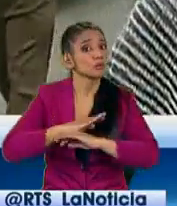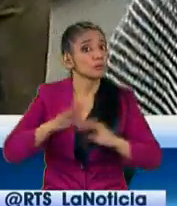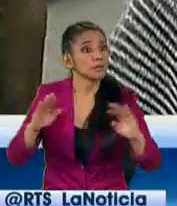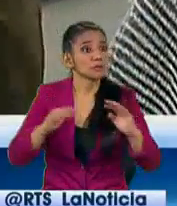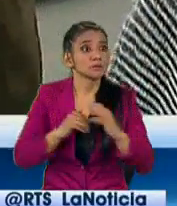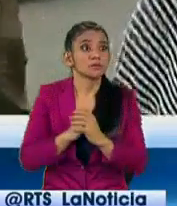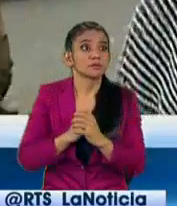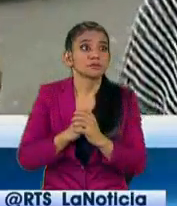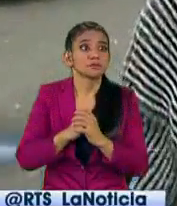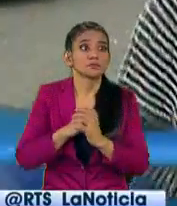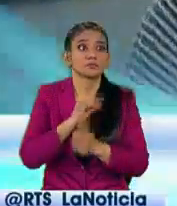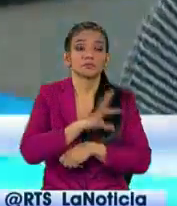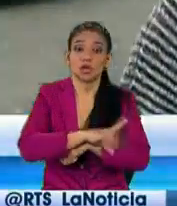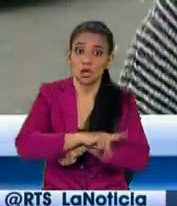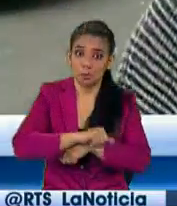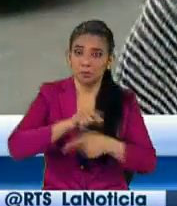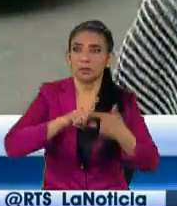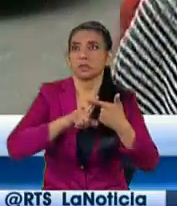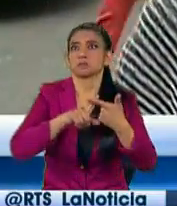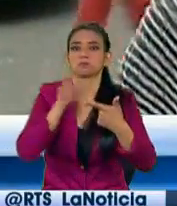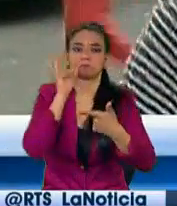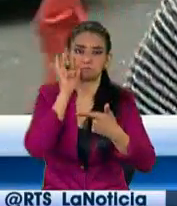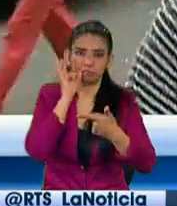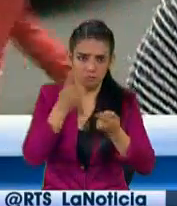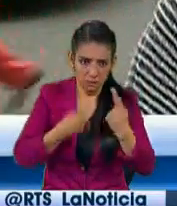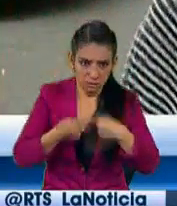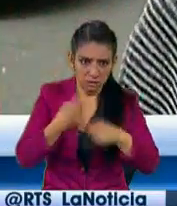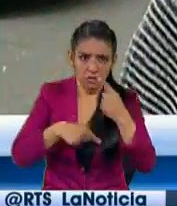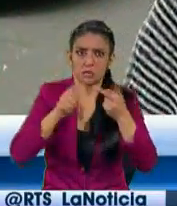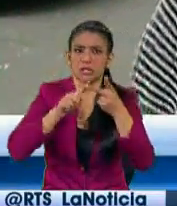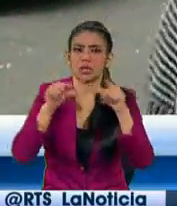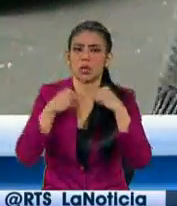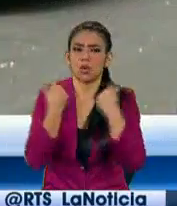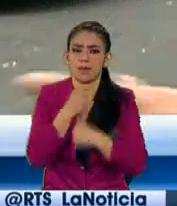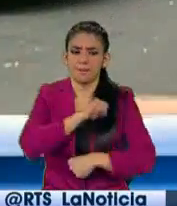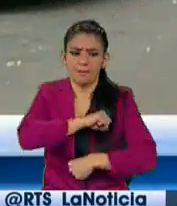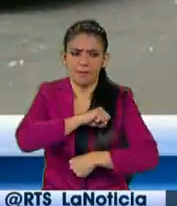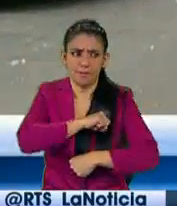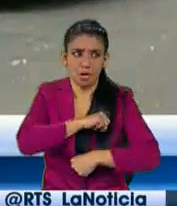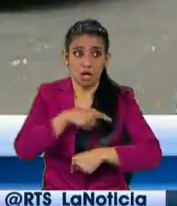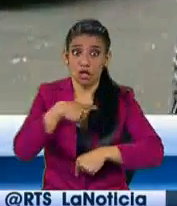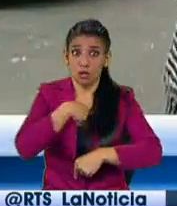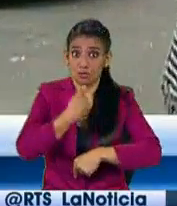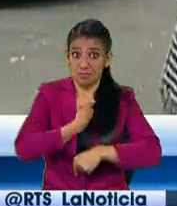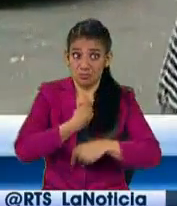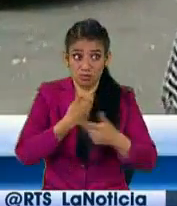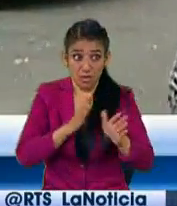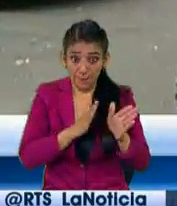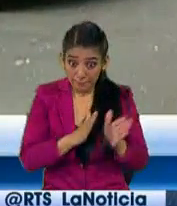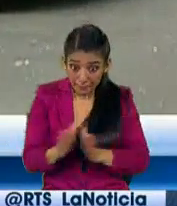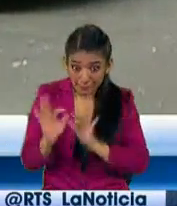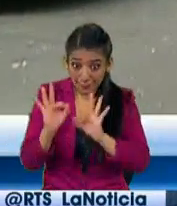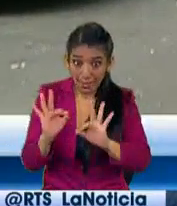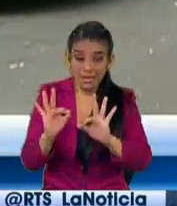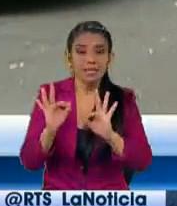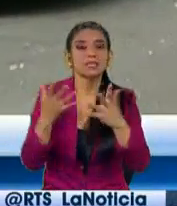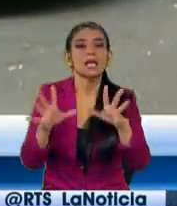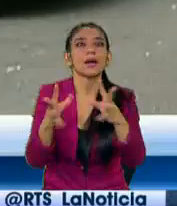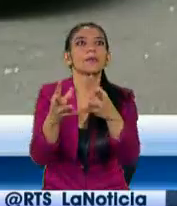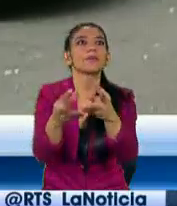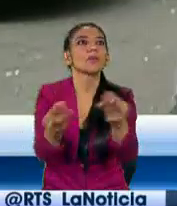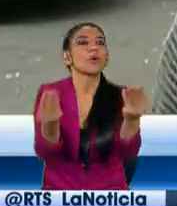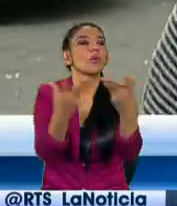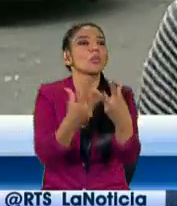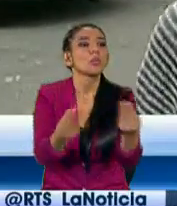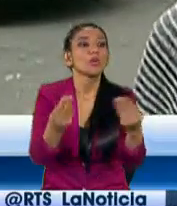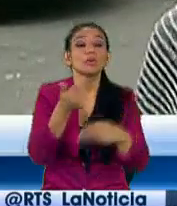delincuencia venta de drogas bandidas a partir de que nosotros mismos nos organizamos Y empezamos nosotros